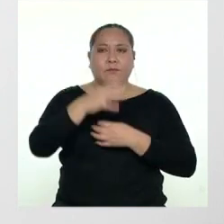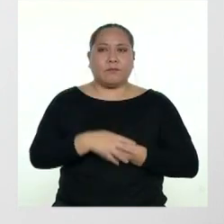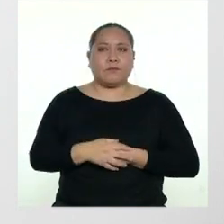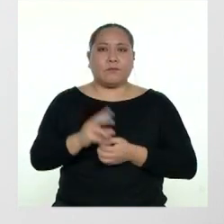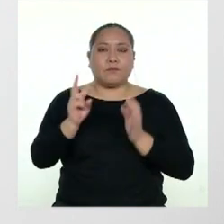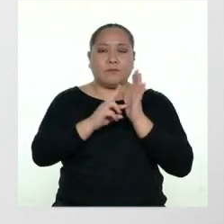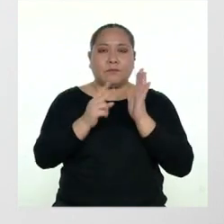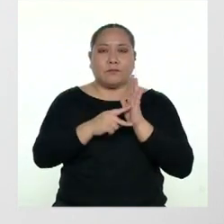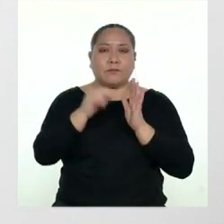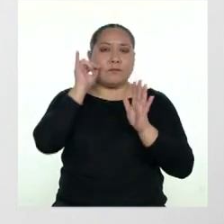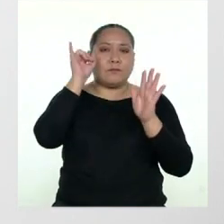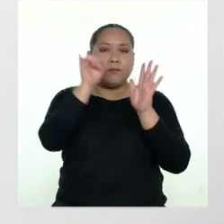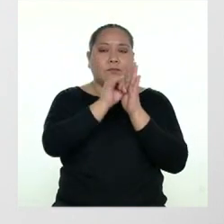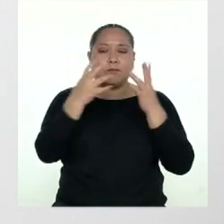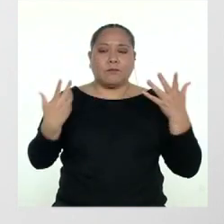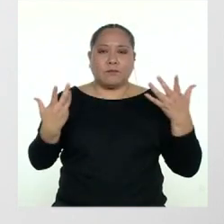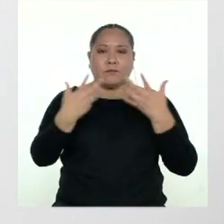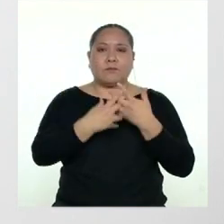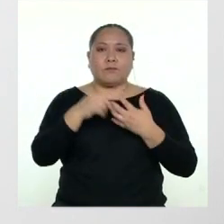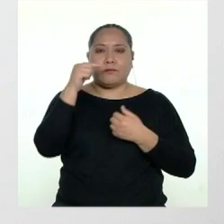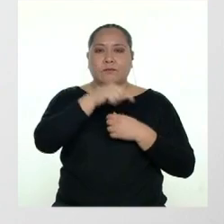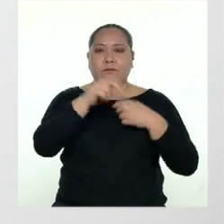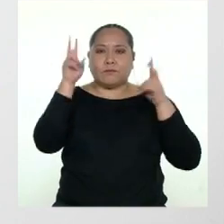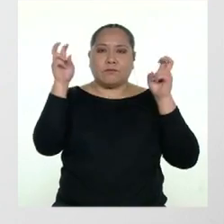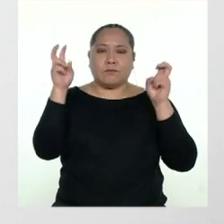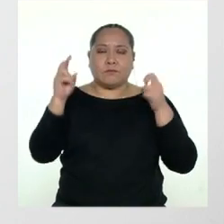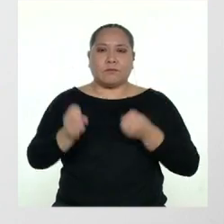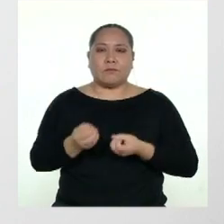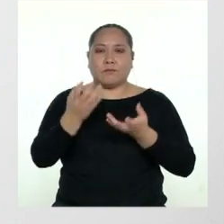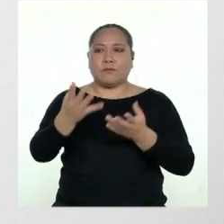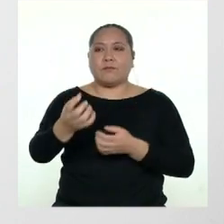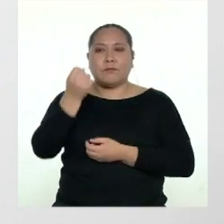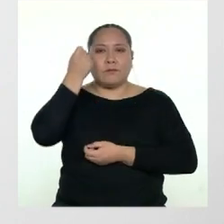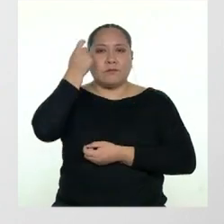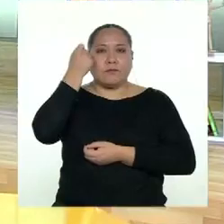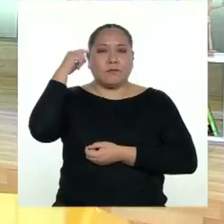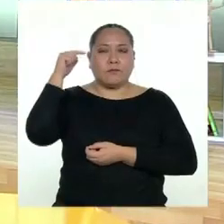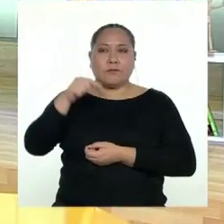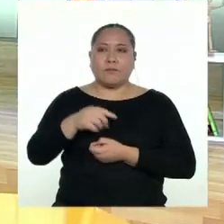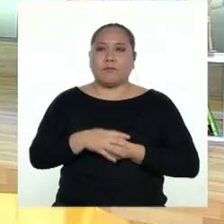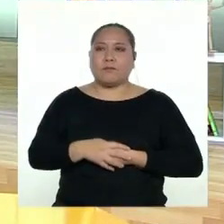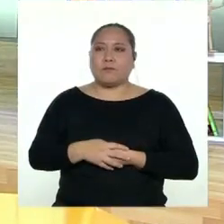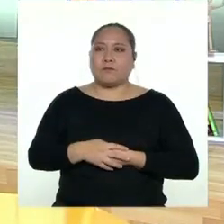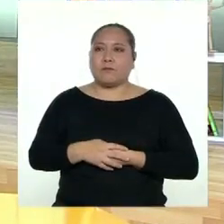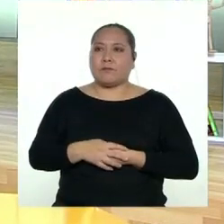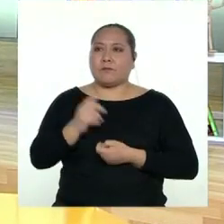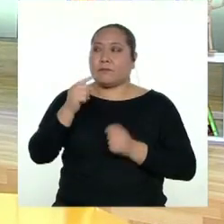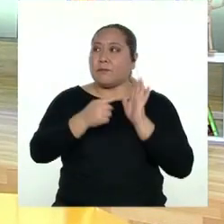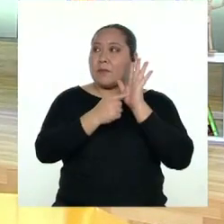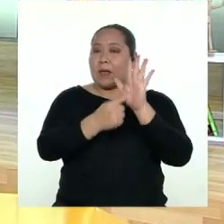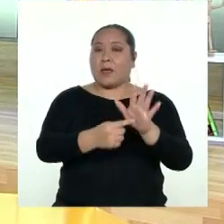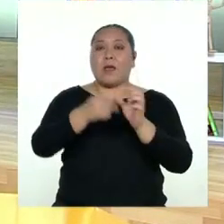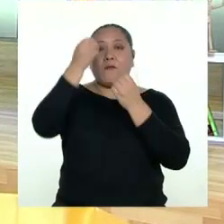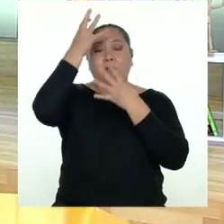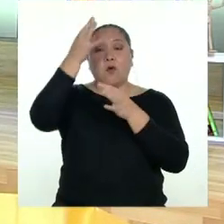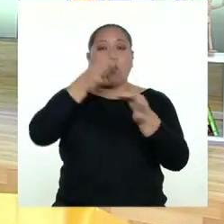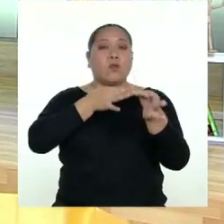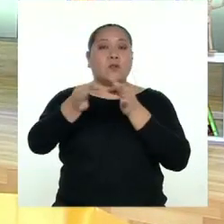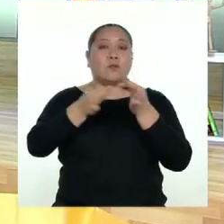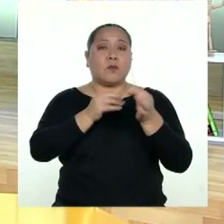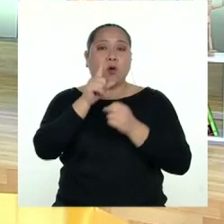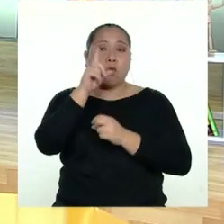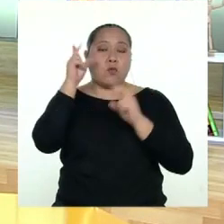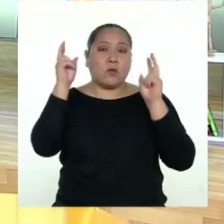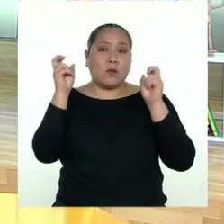se trata de imágenes relacionadas al tema y que aportan a la comprensión del mismo. Presenta información o explica algún tema de